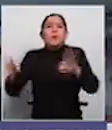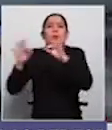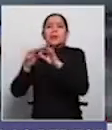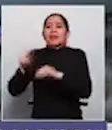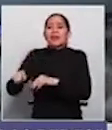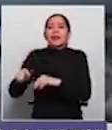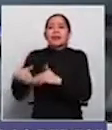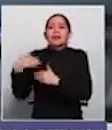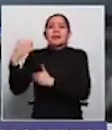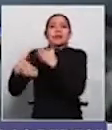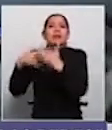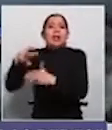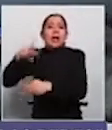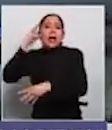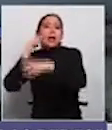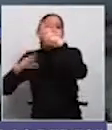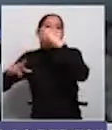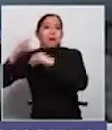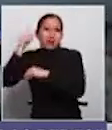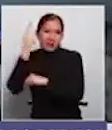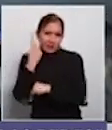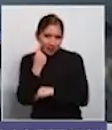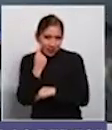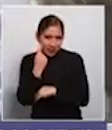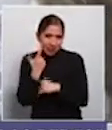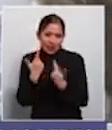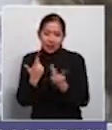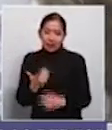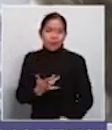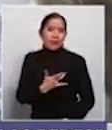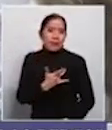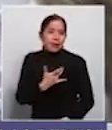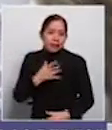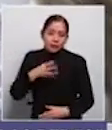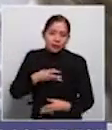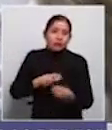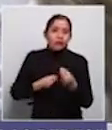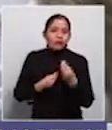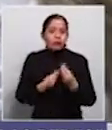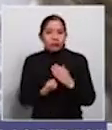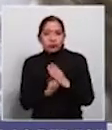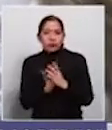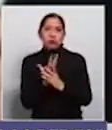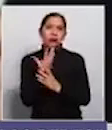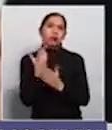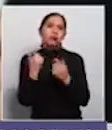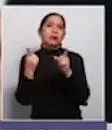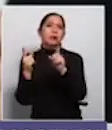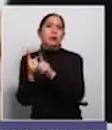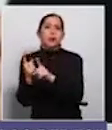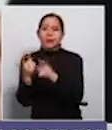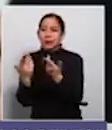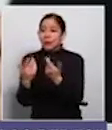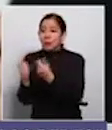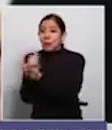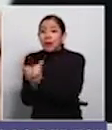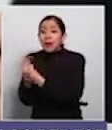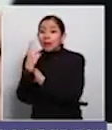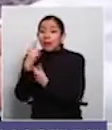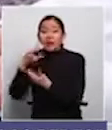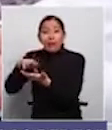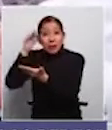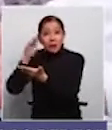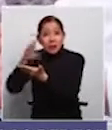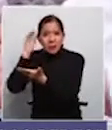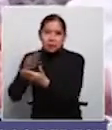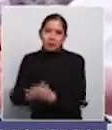formación mental, en un proceso de formación afectivo, en un proceso de formación respecto a los riesgos.